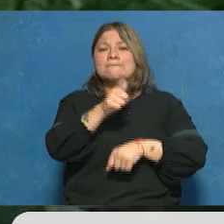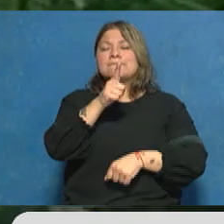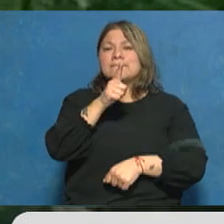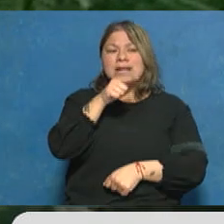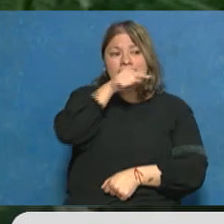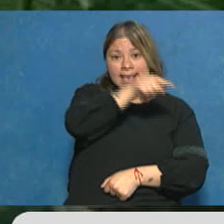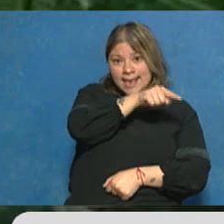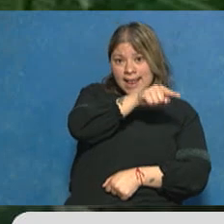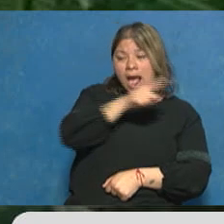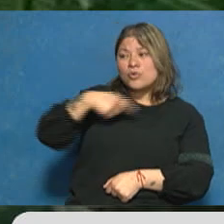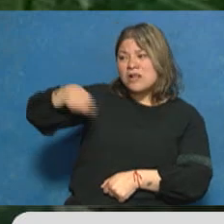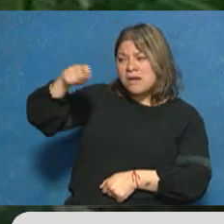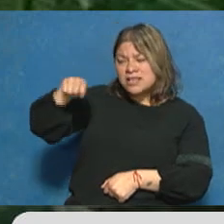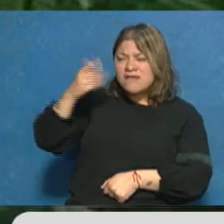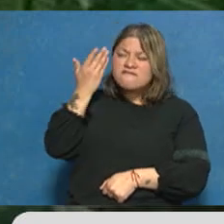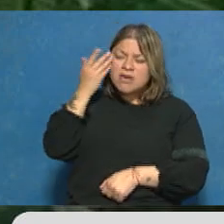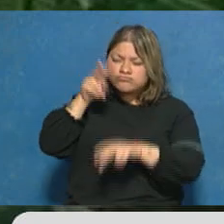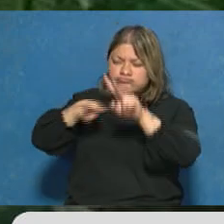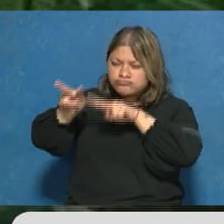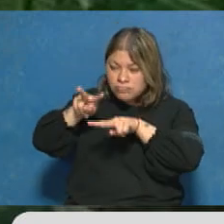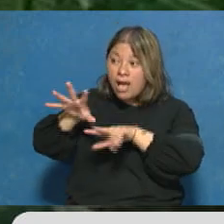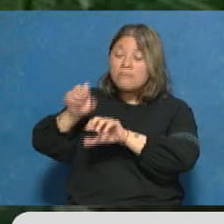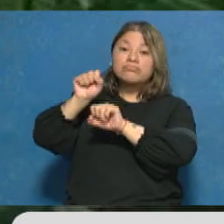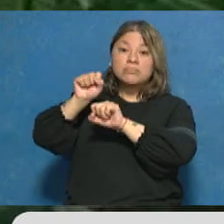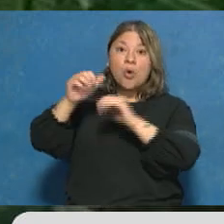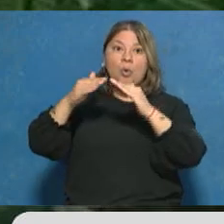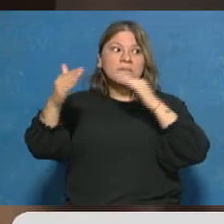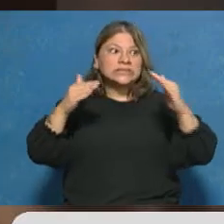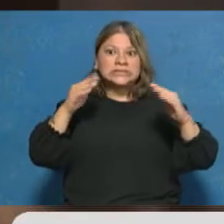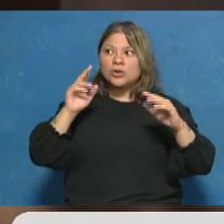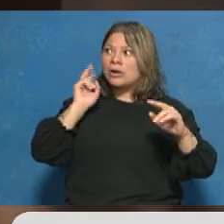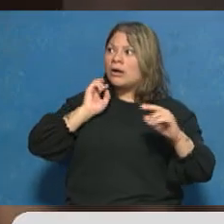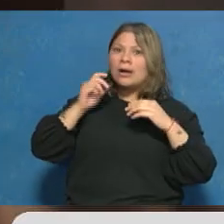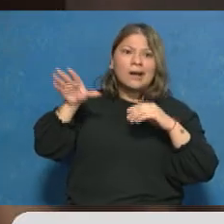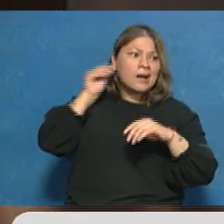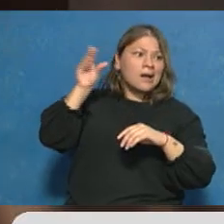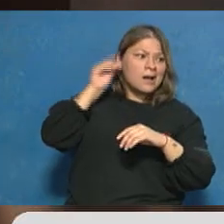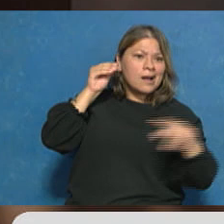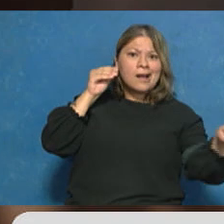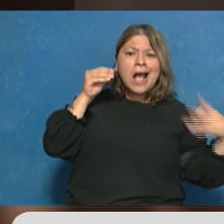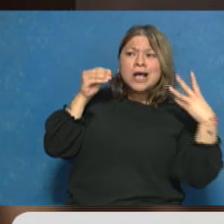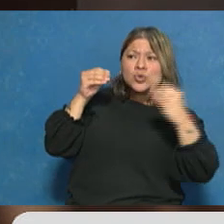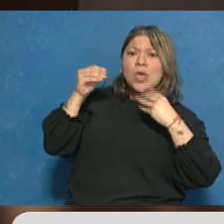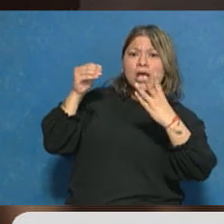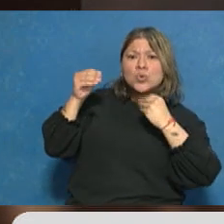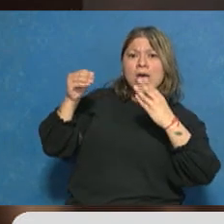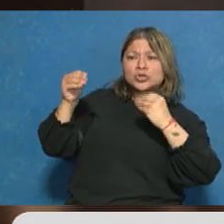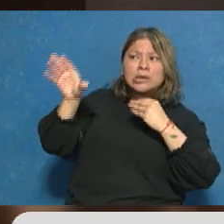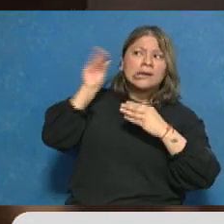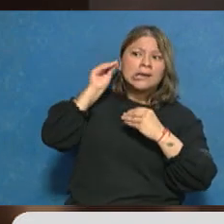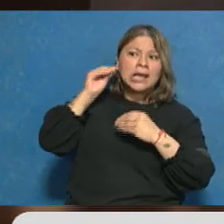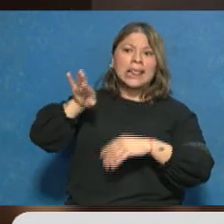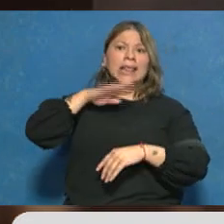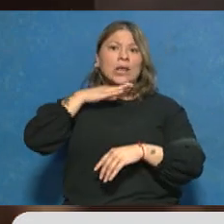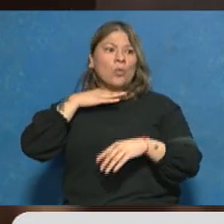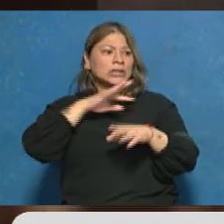había contratado a un albañil a través de Facebook. Fue un vecino quien escuchó el pedido de auxilio del jubilado. El delincuente le